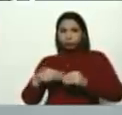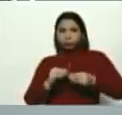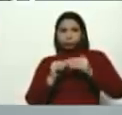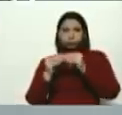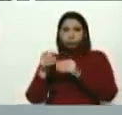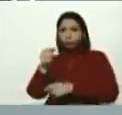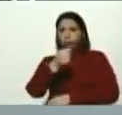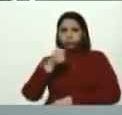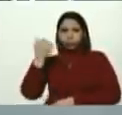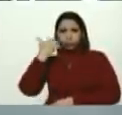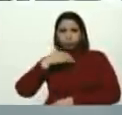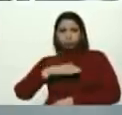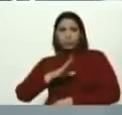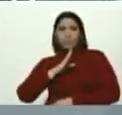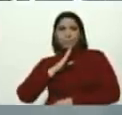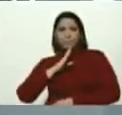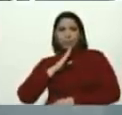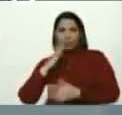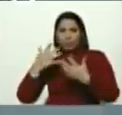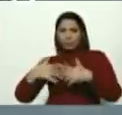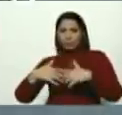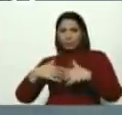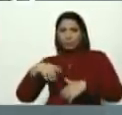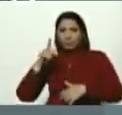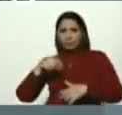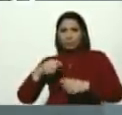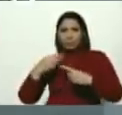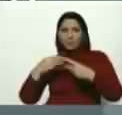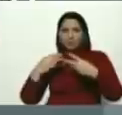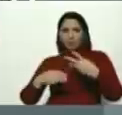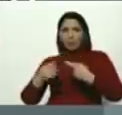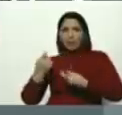refrigeradores, agencias bancarias, ferretería,